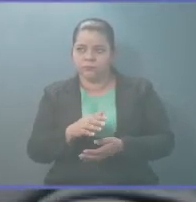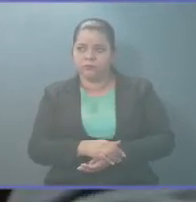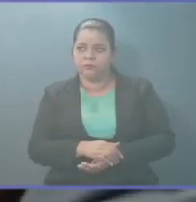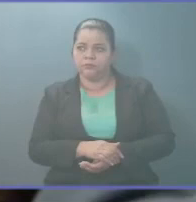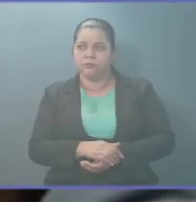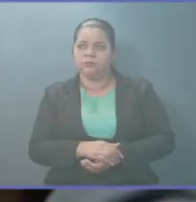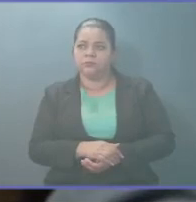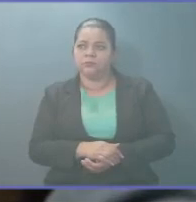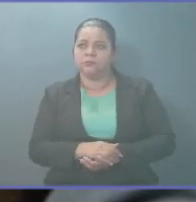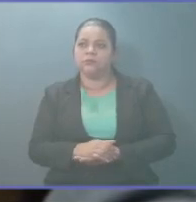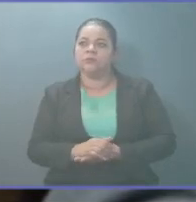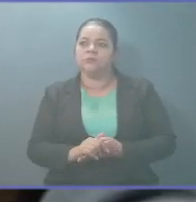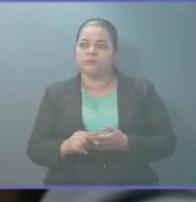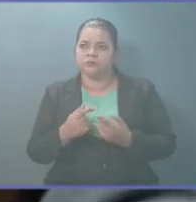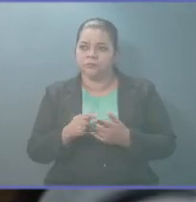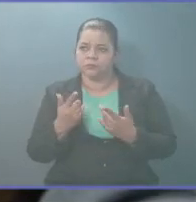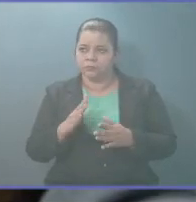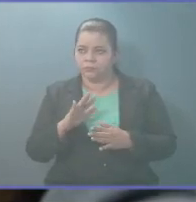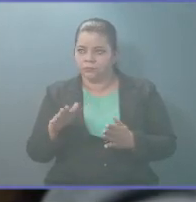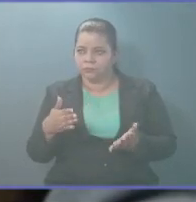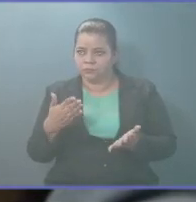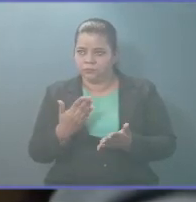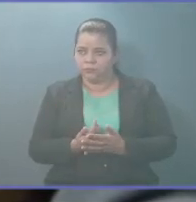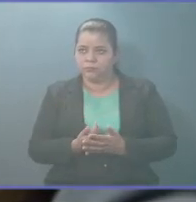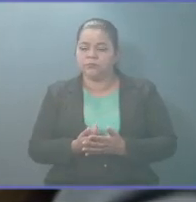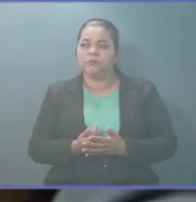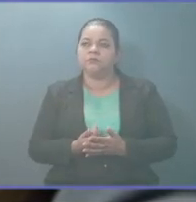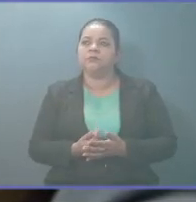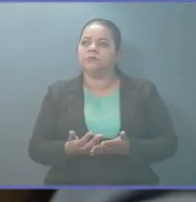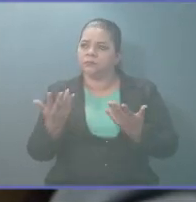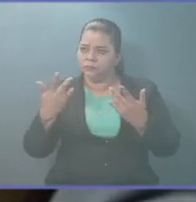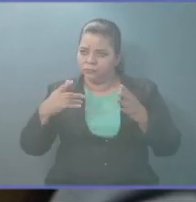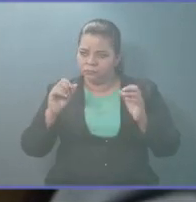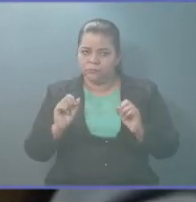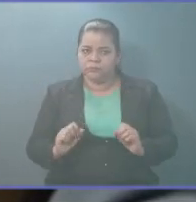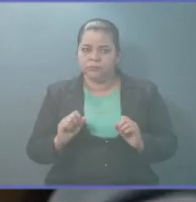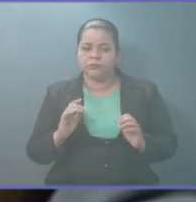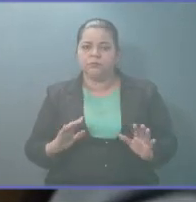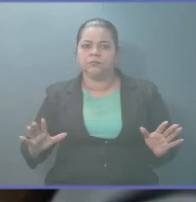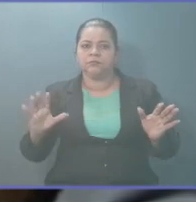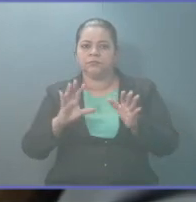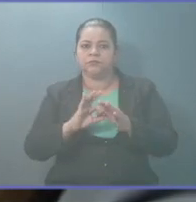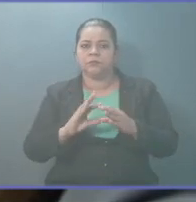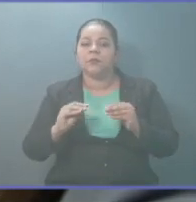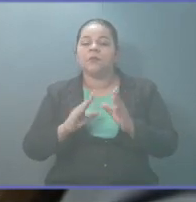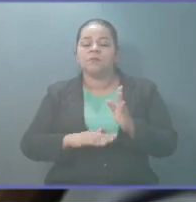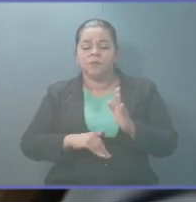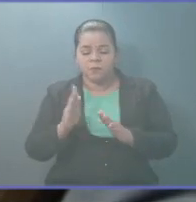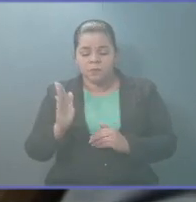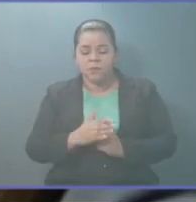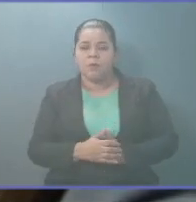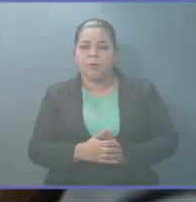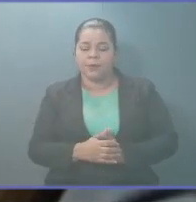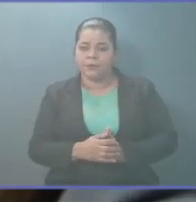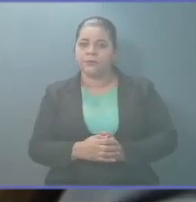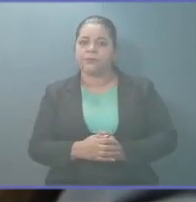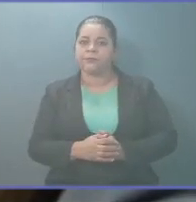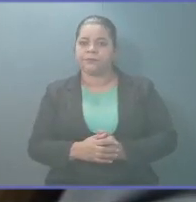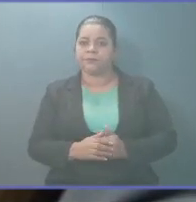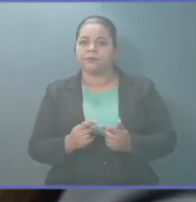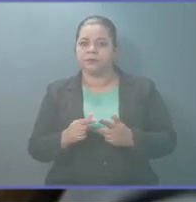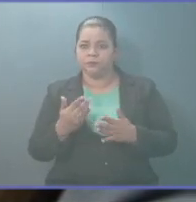una resolución definitiva, obviamente ya en el entendido de que es la decisión final del juez, ¿verdad?